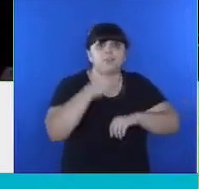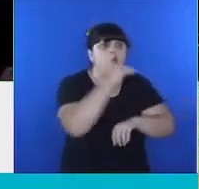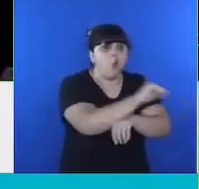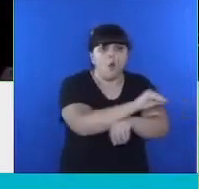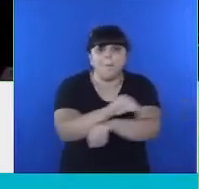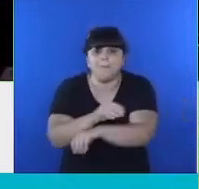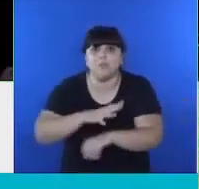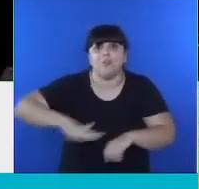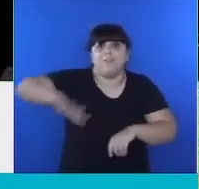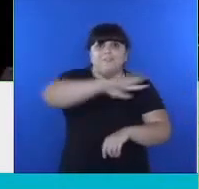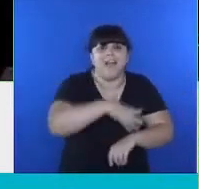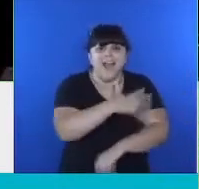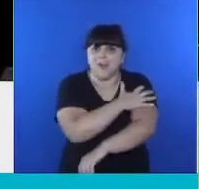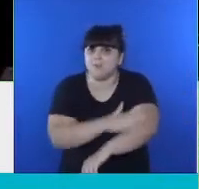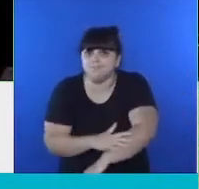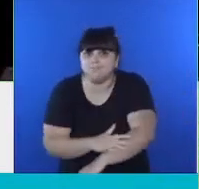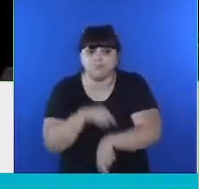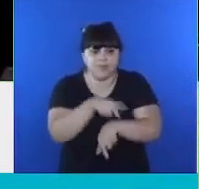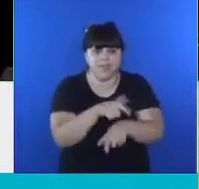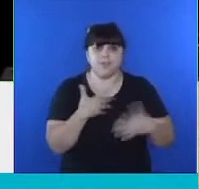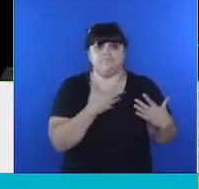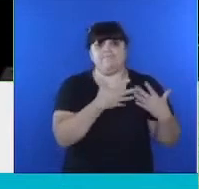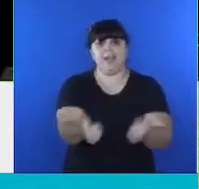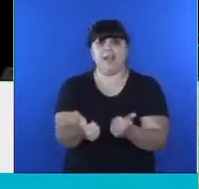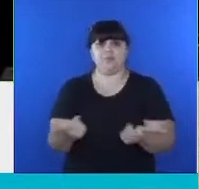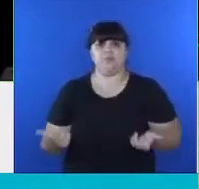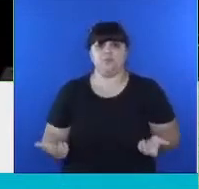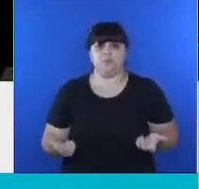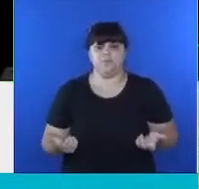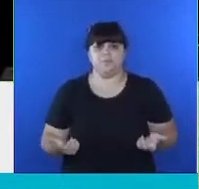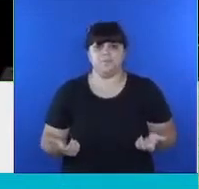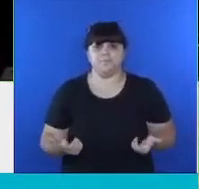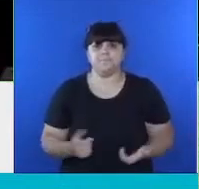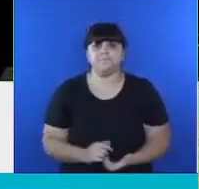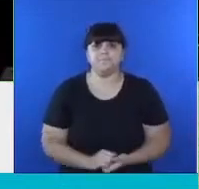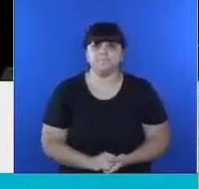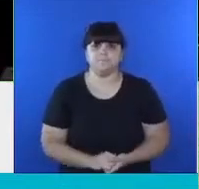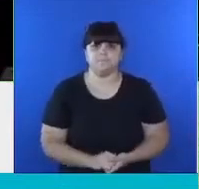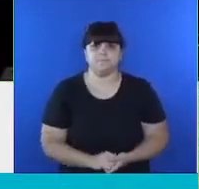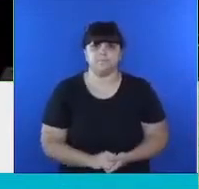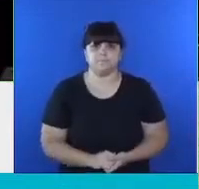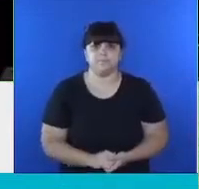barrios populares, es la contención de los más humildes.